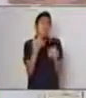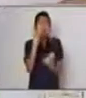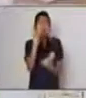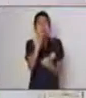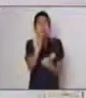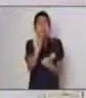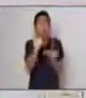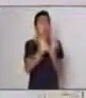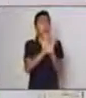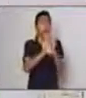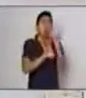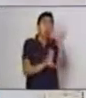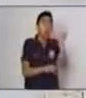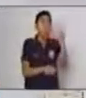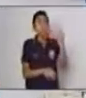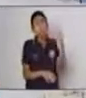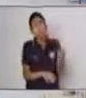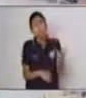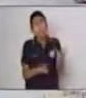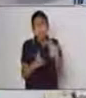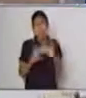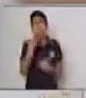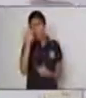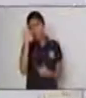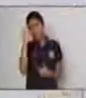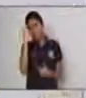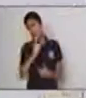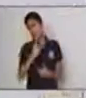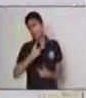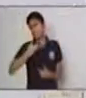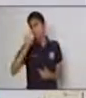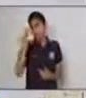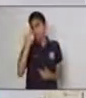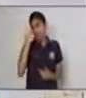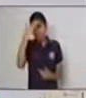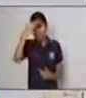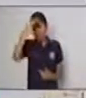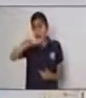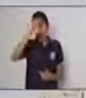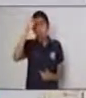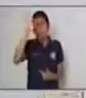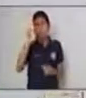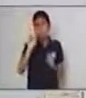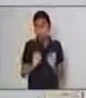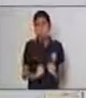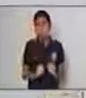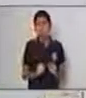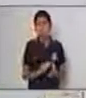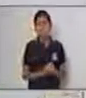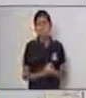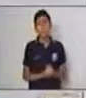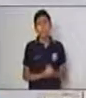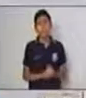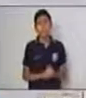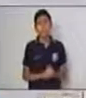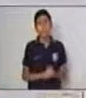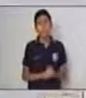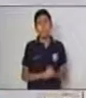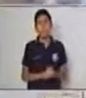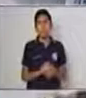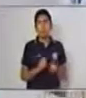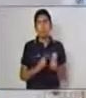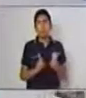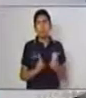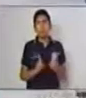pequeñas, como 2 y 3. Es fácil construir las tablas de multiplicar de números tan pequeños. Pero